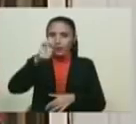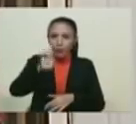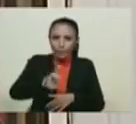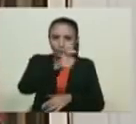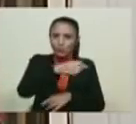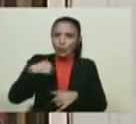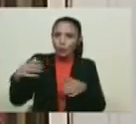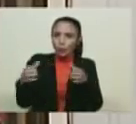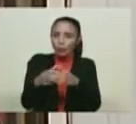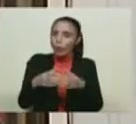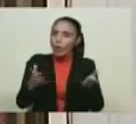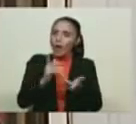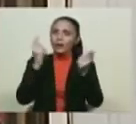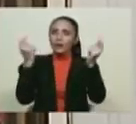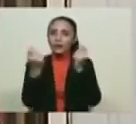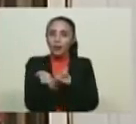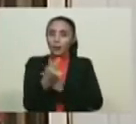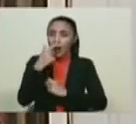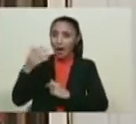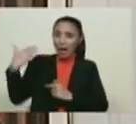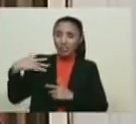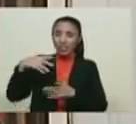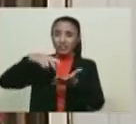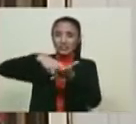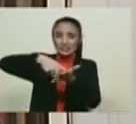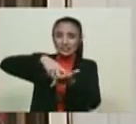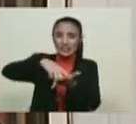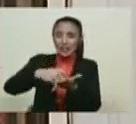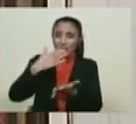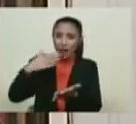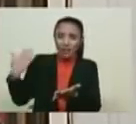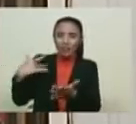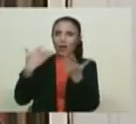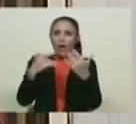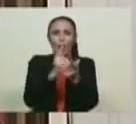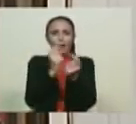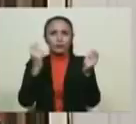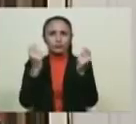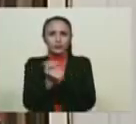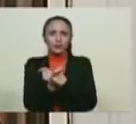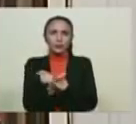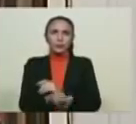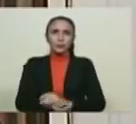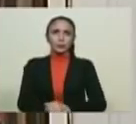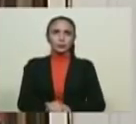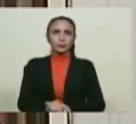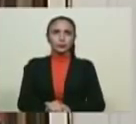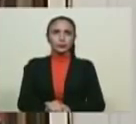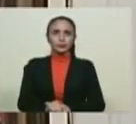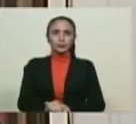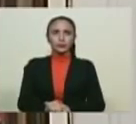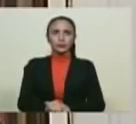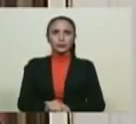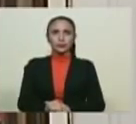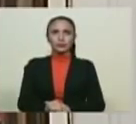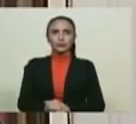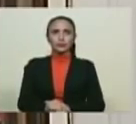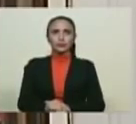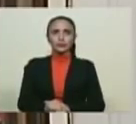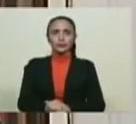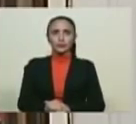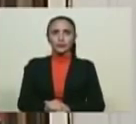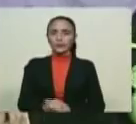pase de la resistencia histórica ya a una ofensiva histórica, a una ofensiva política, a una